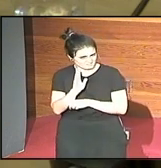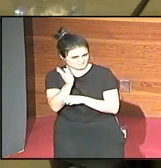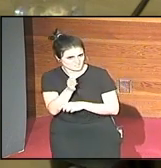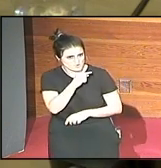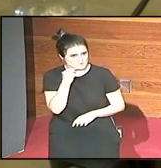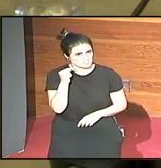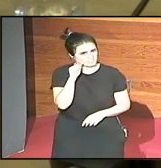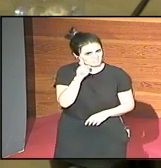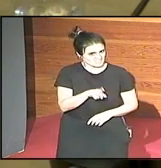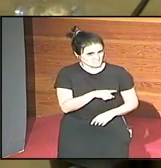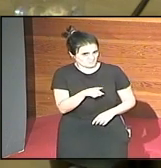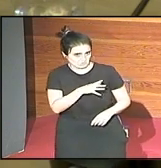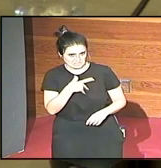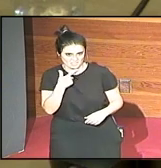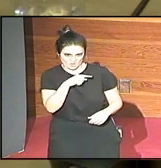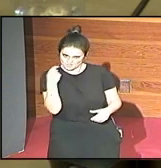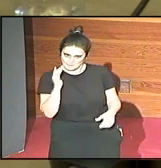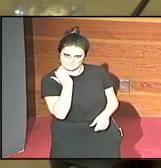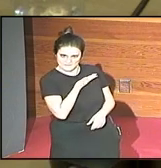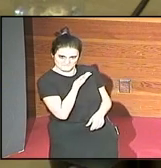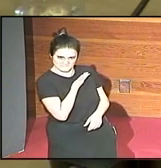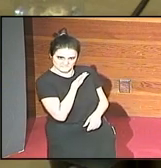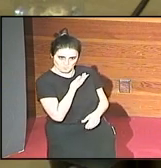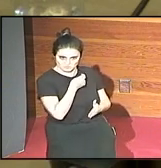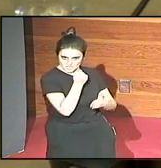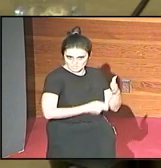ve afectada por estas sanciones